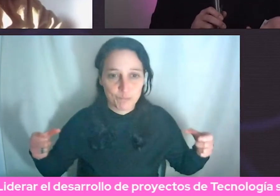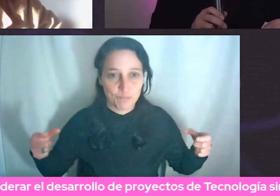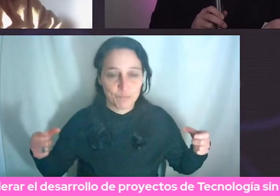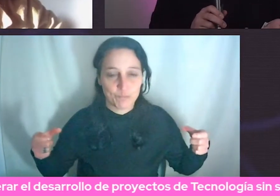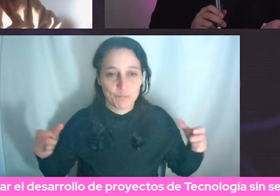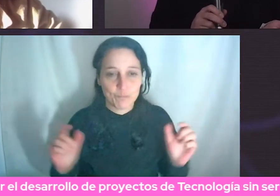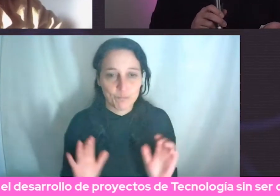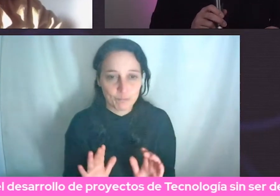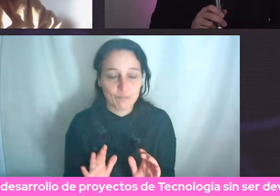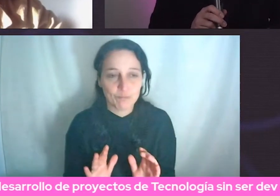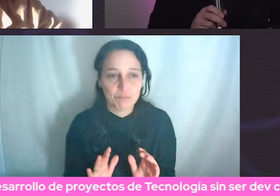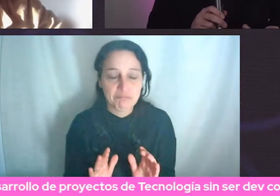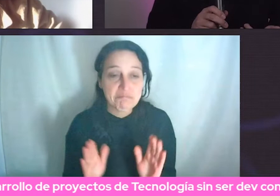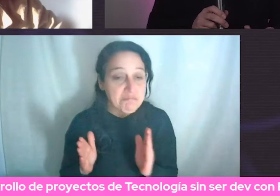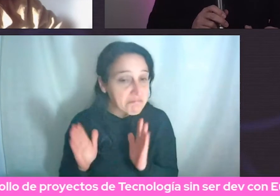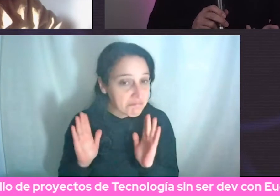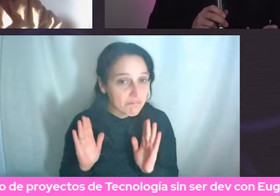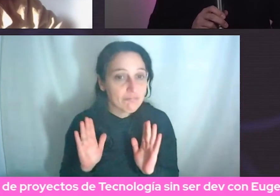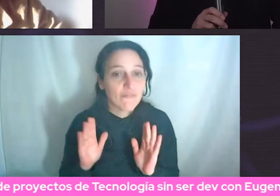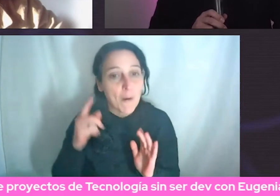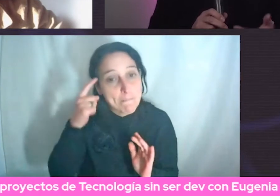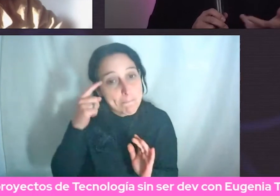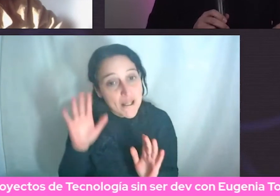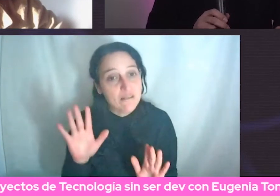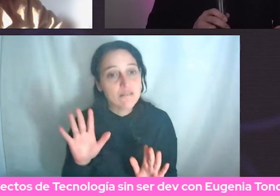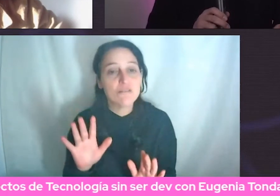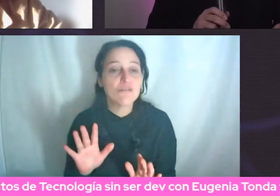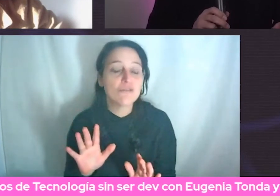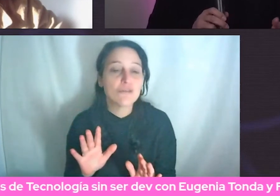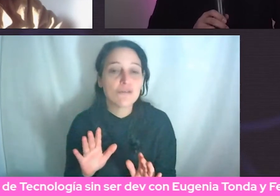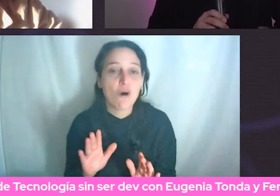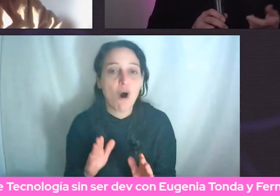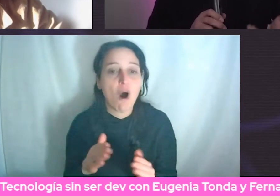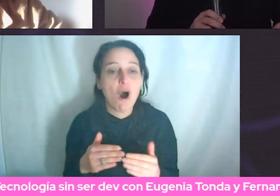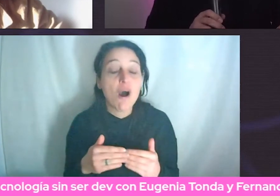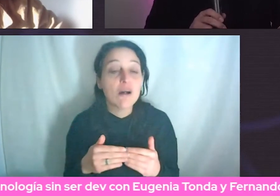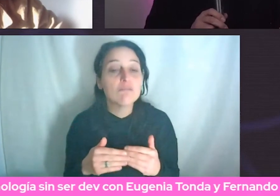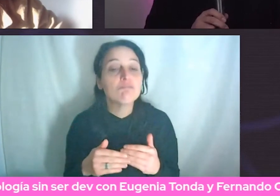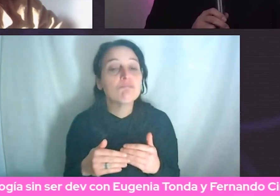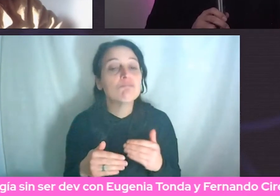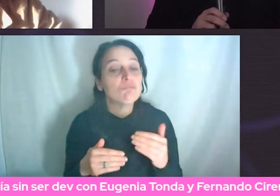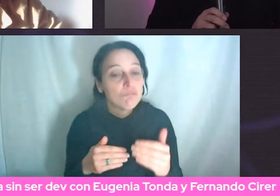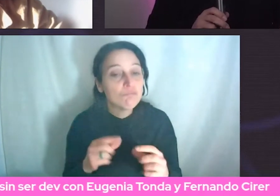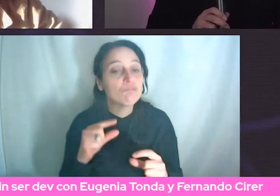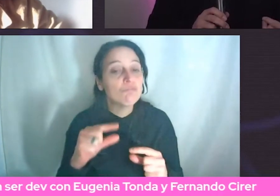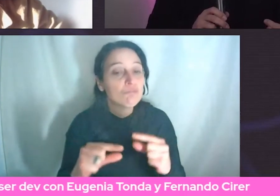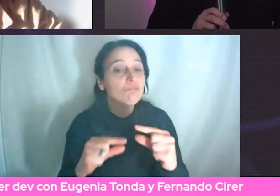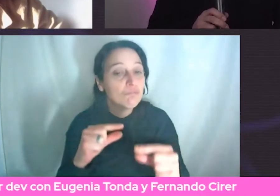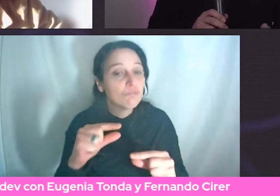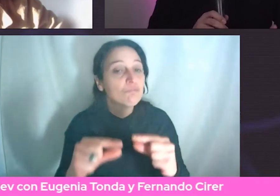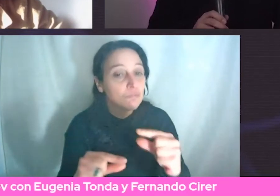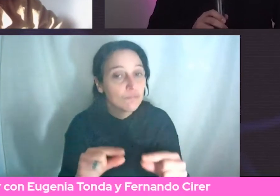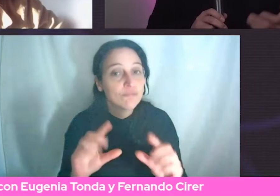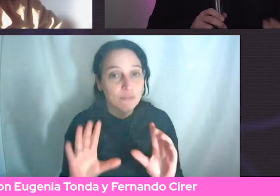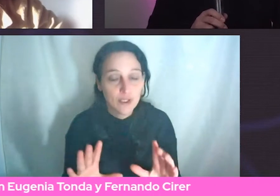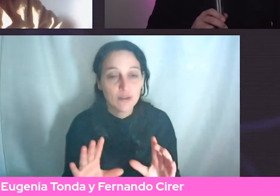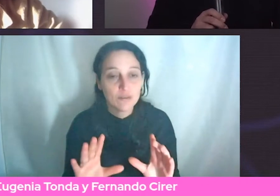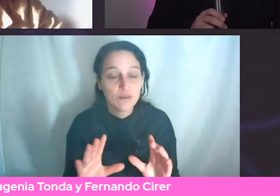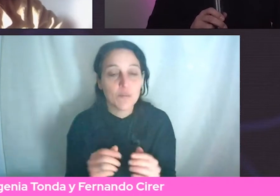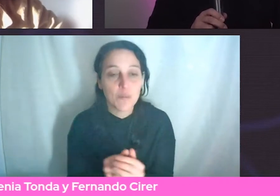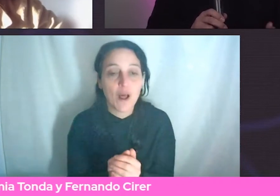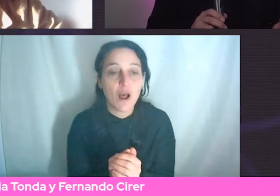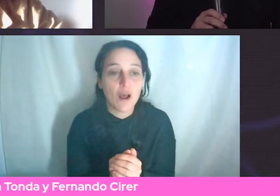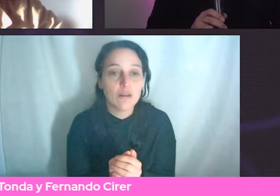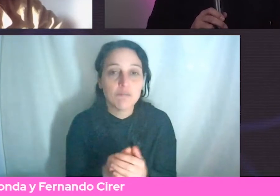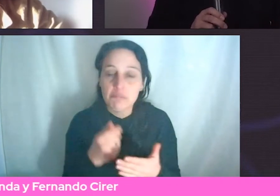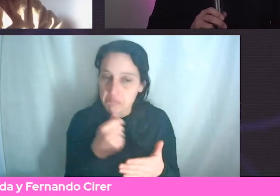camino para que puedan empezar a explotar esas habilidades blandas que son tan necesarias como las